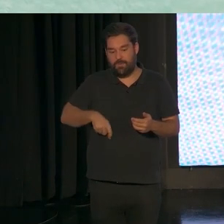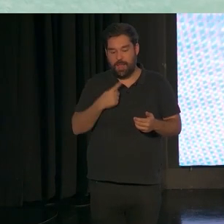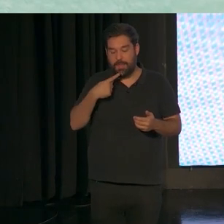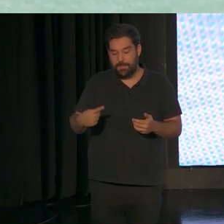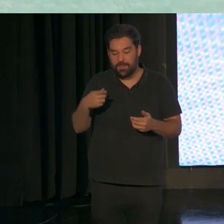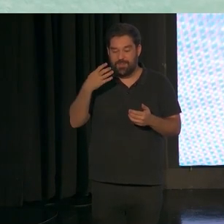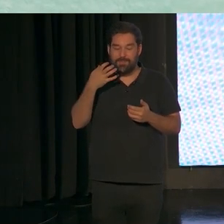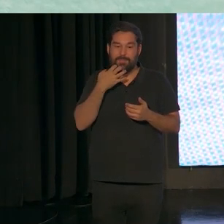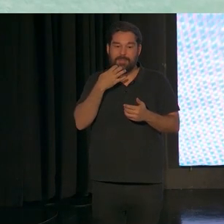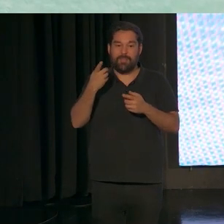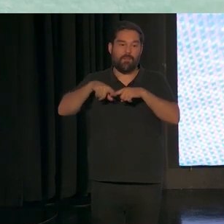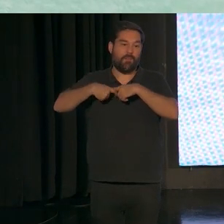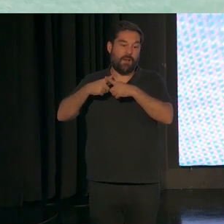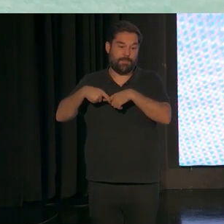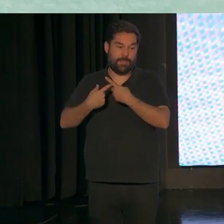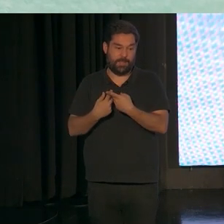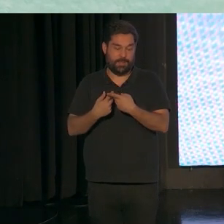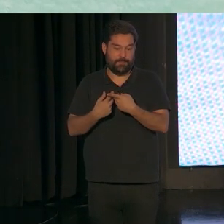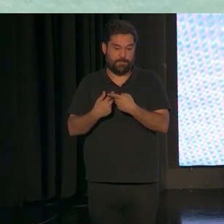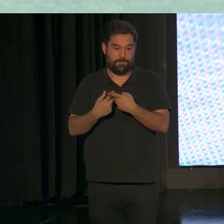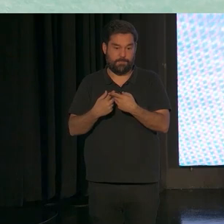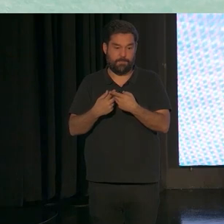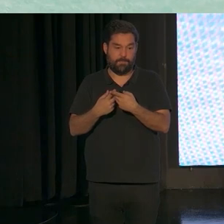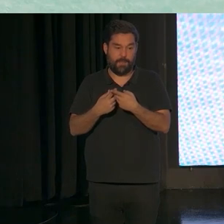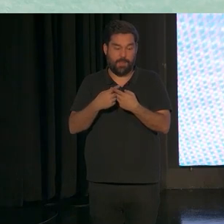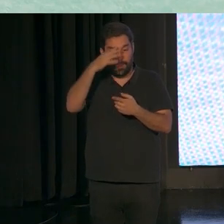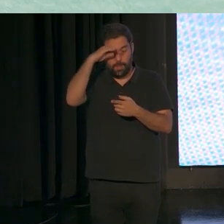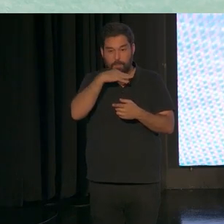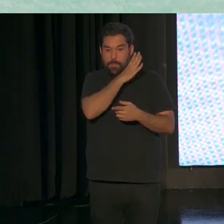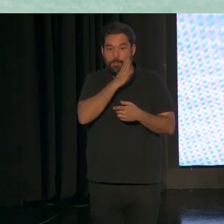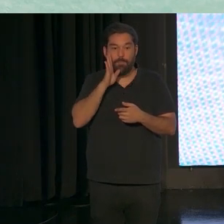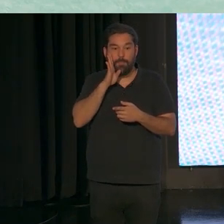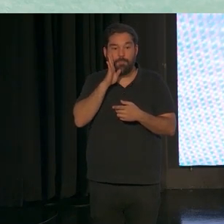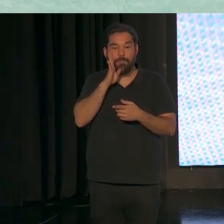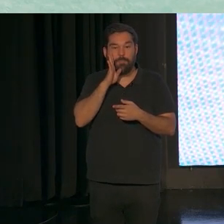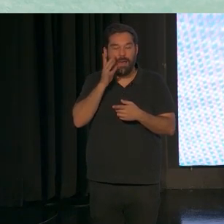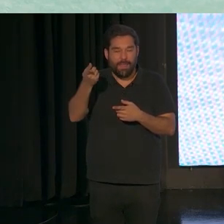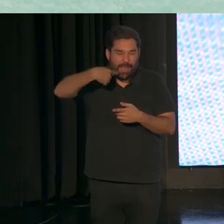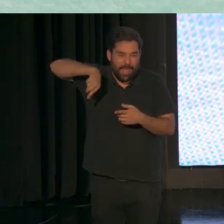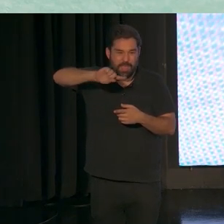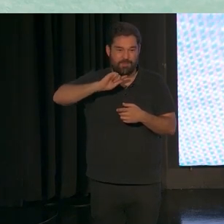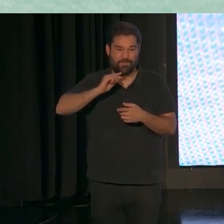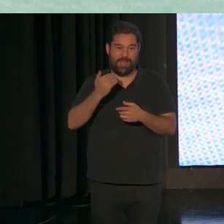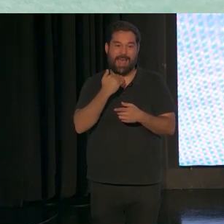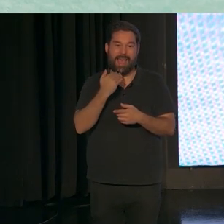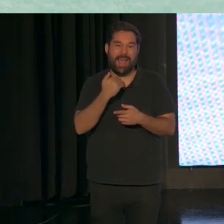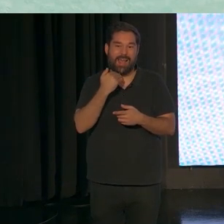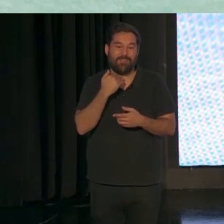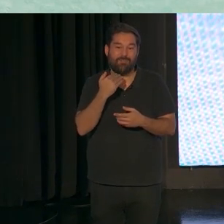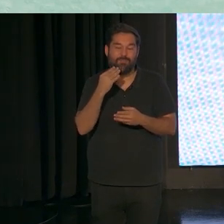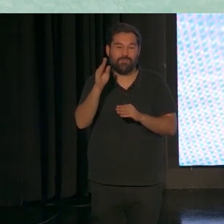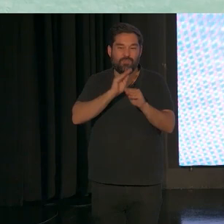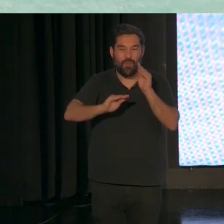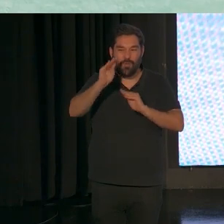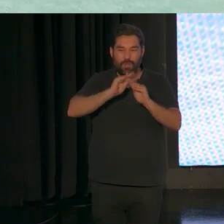familia e eh estos padres eh pudieran hacer algo o sea tuvieran